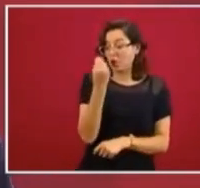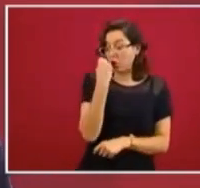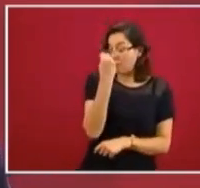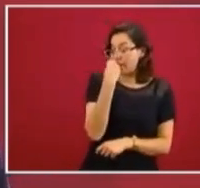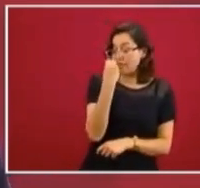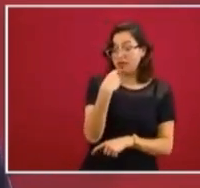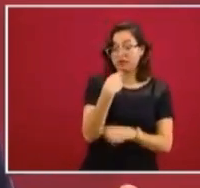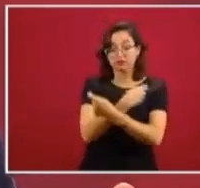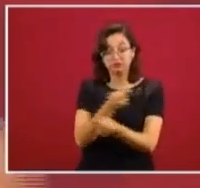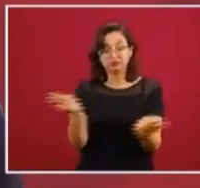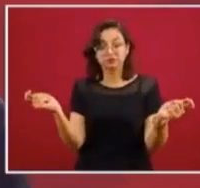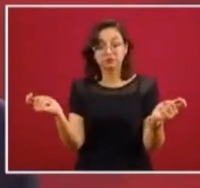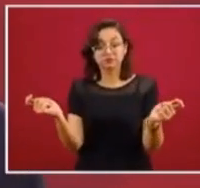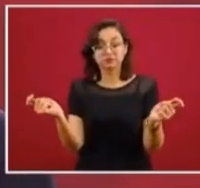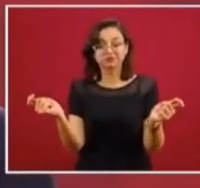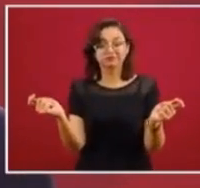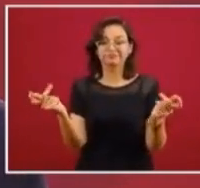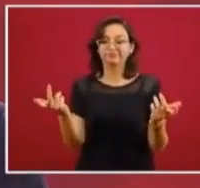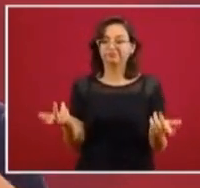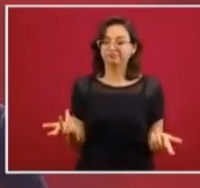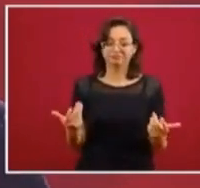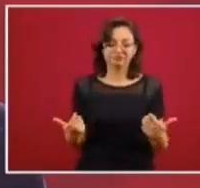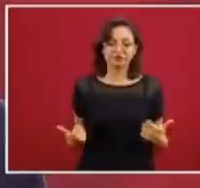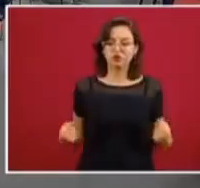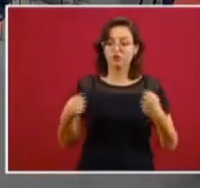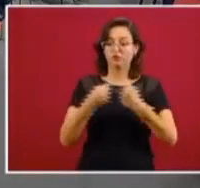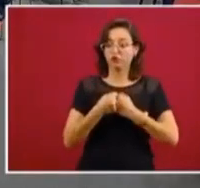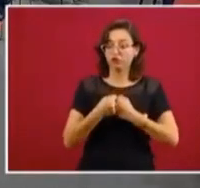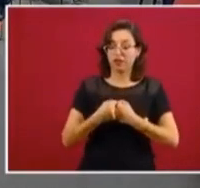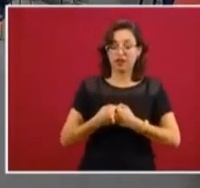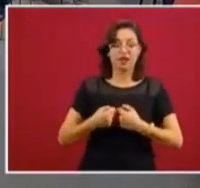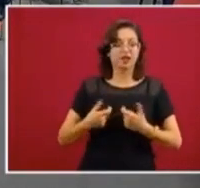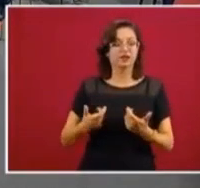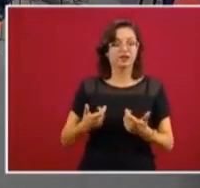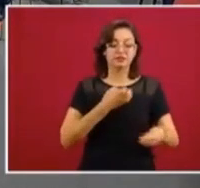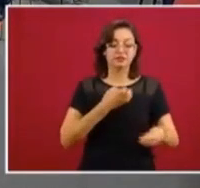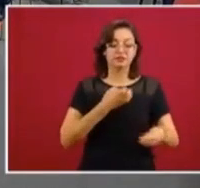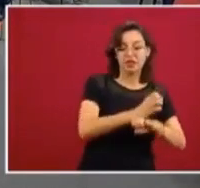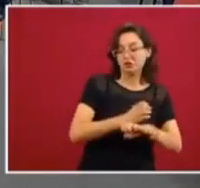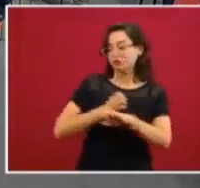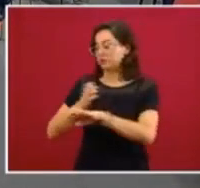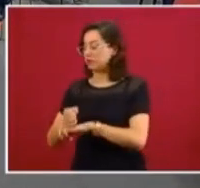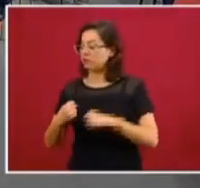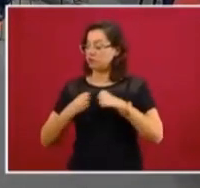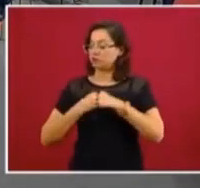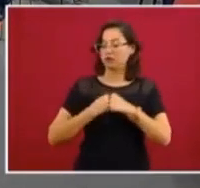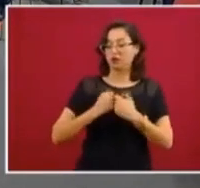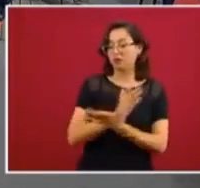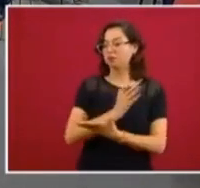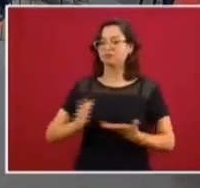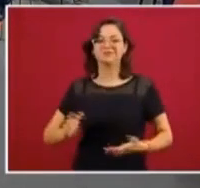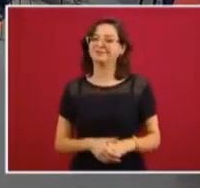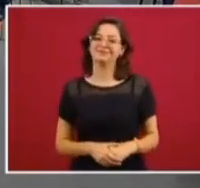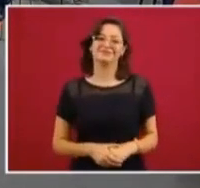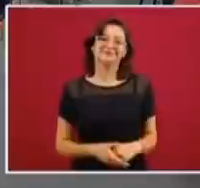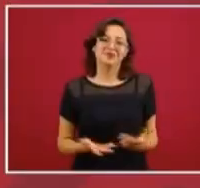logística de distribución de alimentos va más allá de los espacios territoriales definidos administrativamente por esto. Entonces, lo estamos analizando con